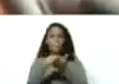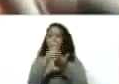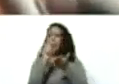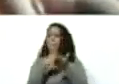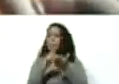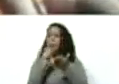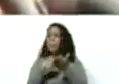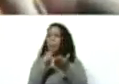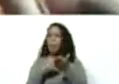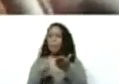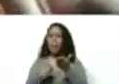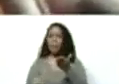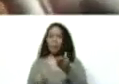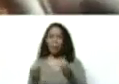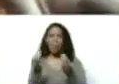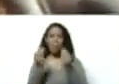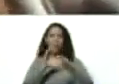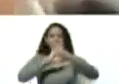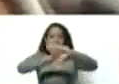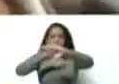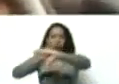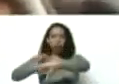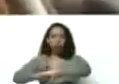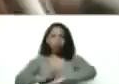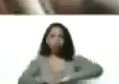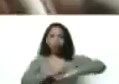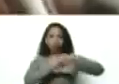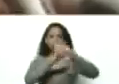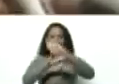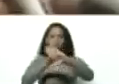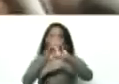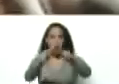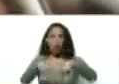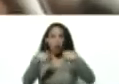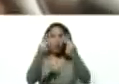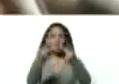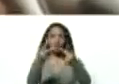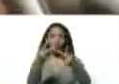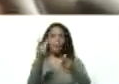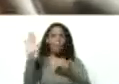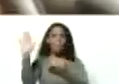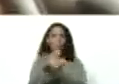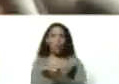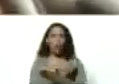para convocar el referéndum revocatorio.